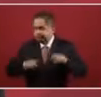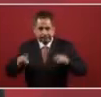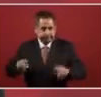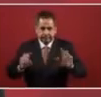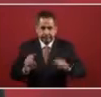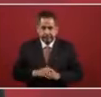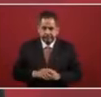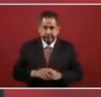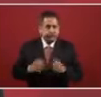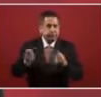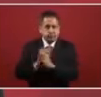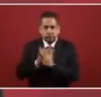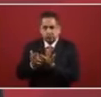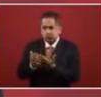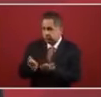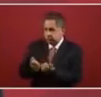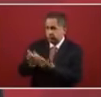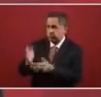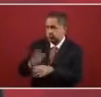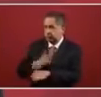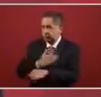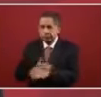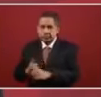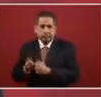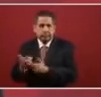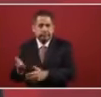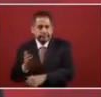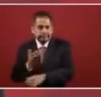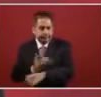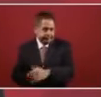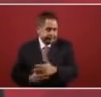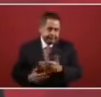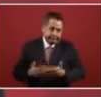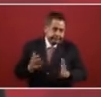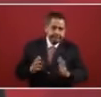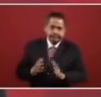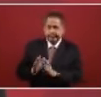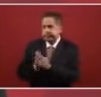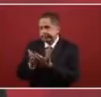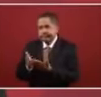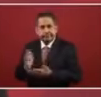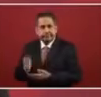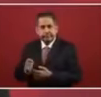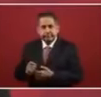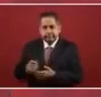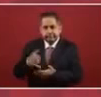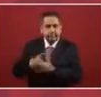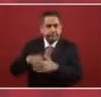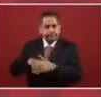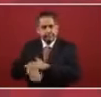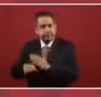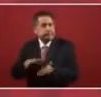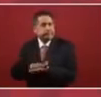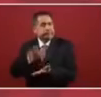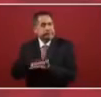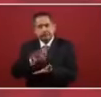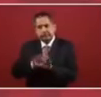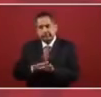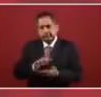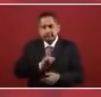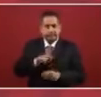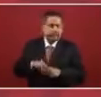unos libros que están llegando unos días más tarde, precisamente porque eran libros que se imprimieron de una manera